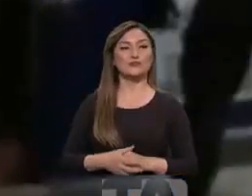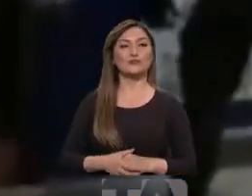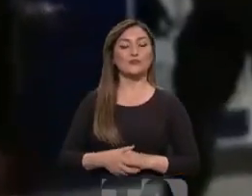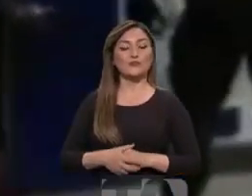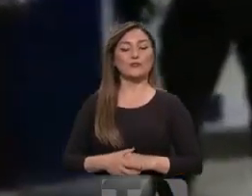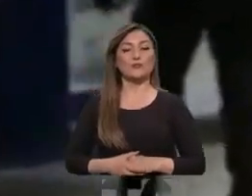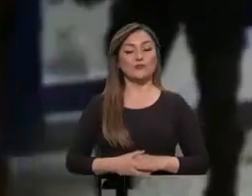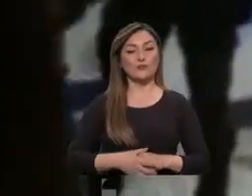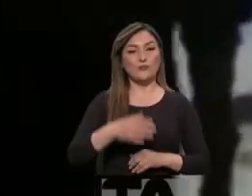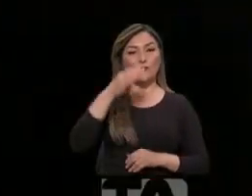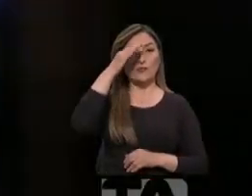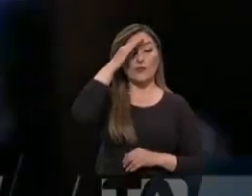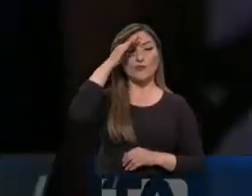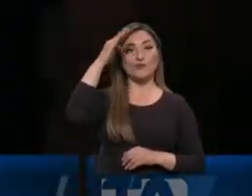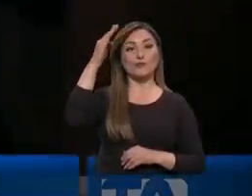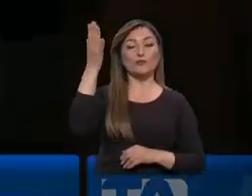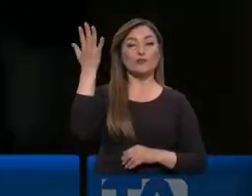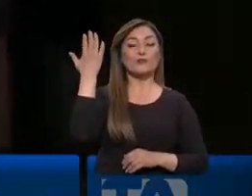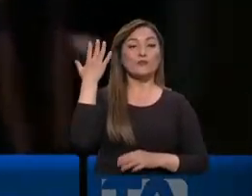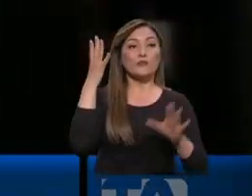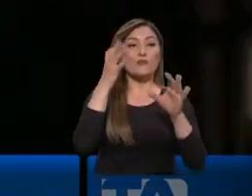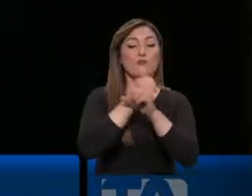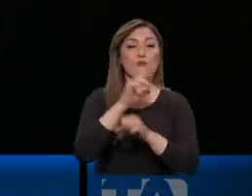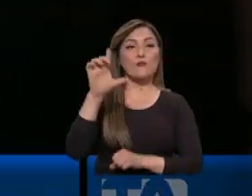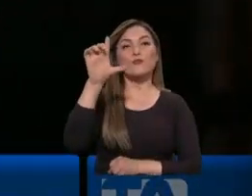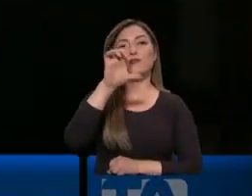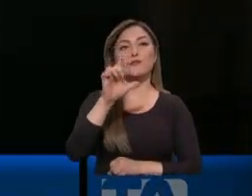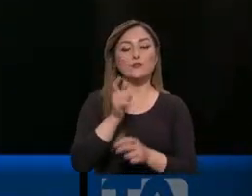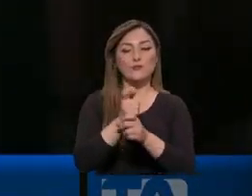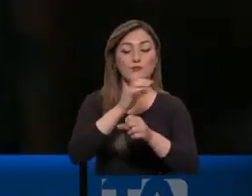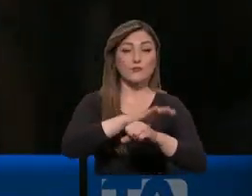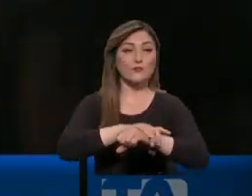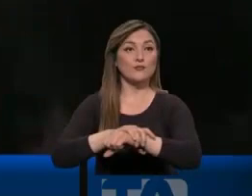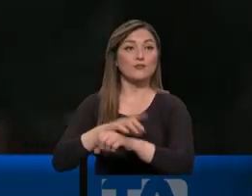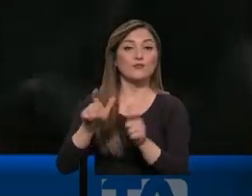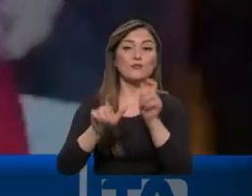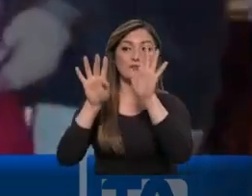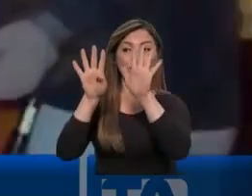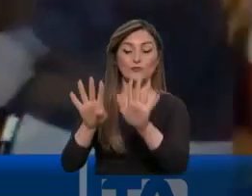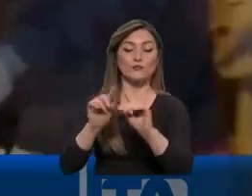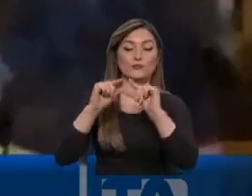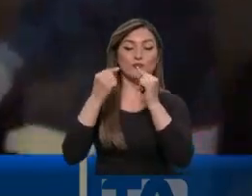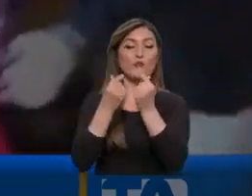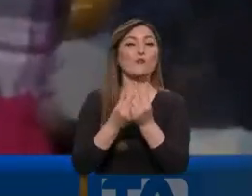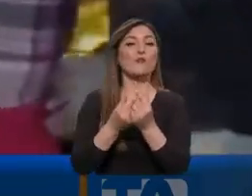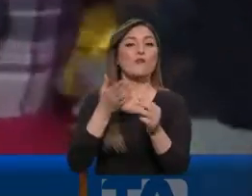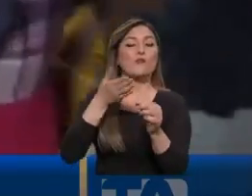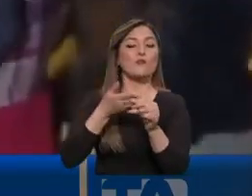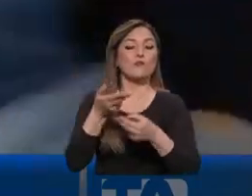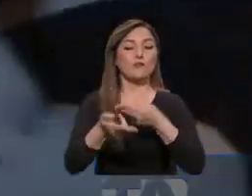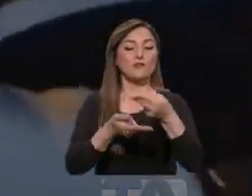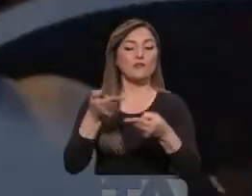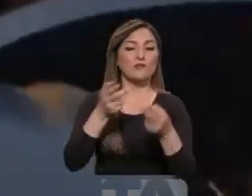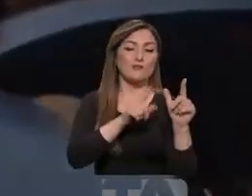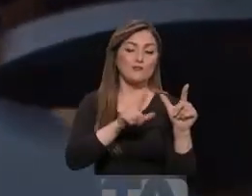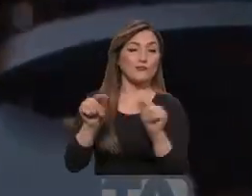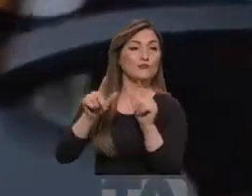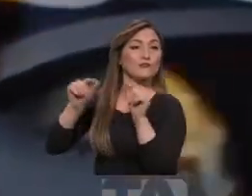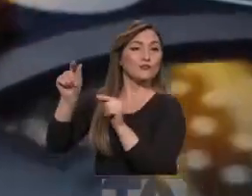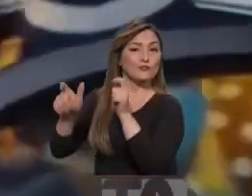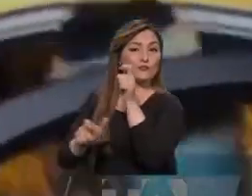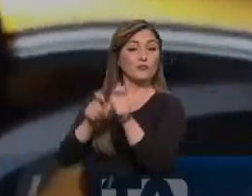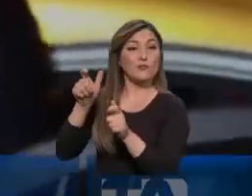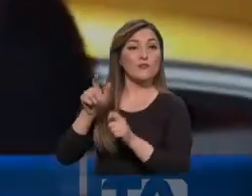La policía capturó la noche del pasado lunes a 9 personas que serían parte de una banda dedicada al tráfico de migrantes. En